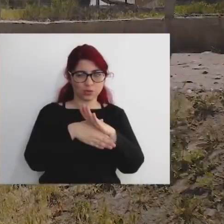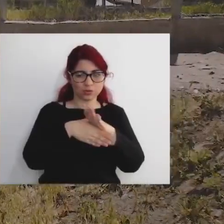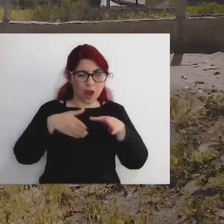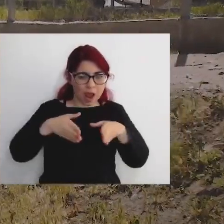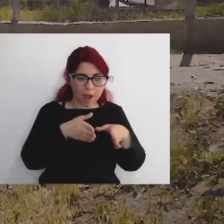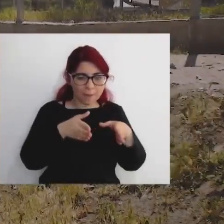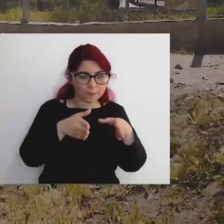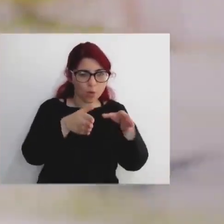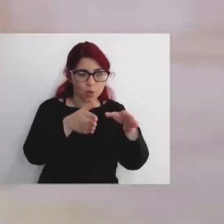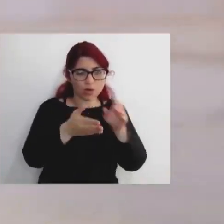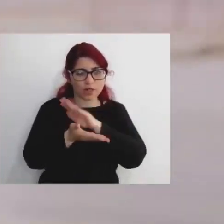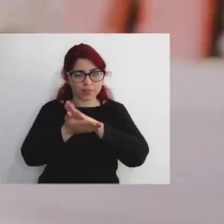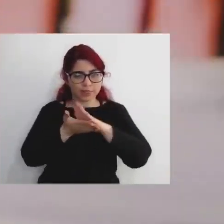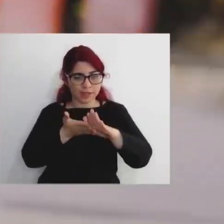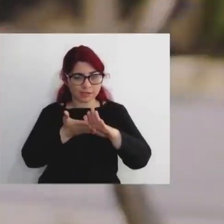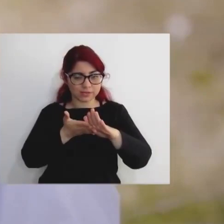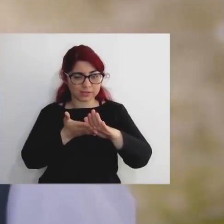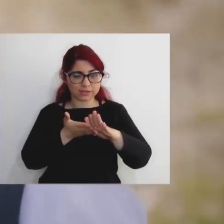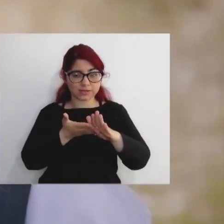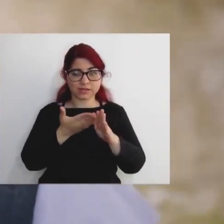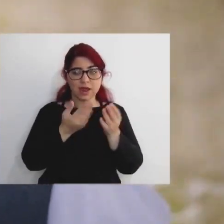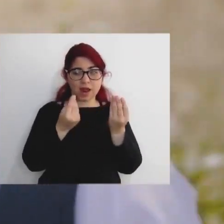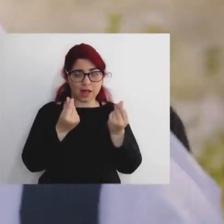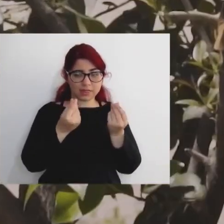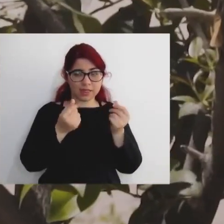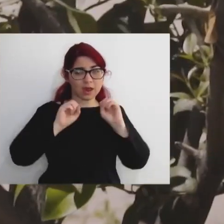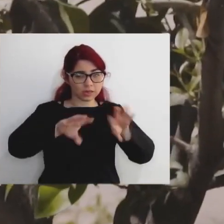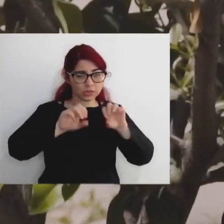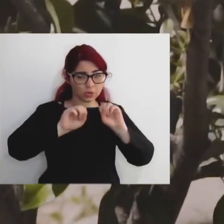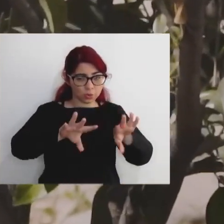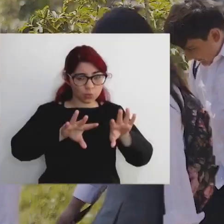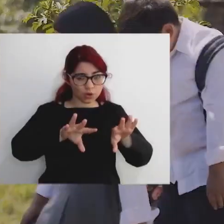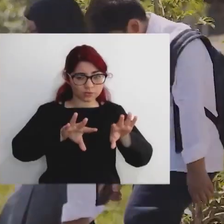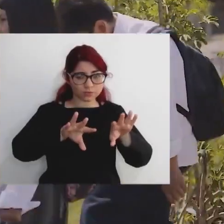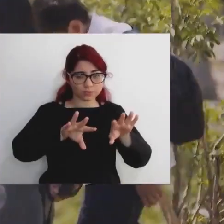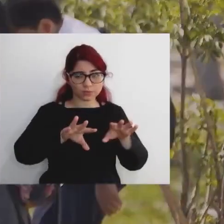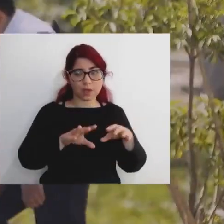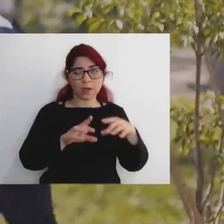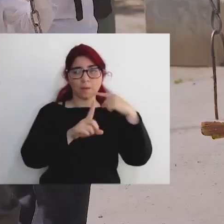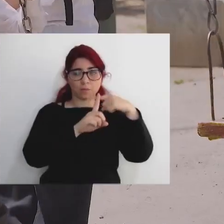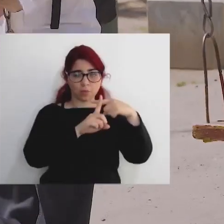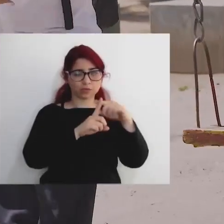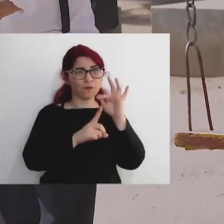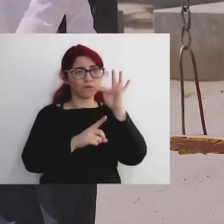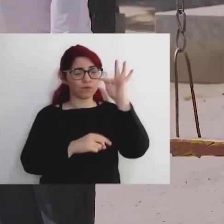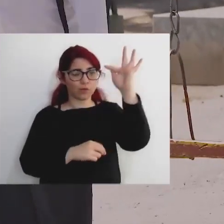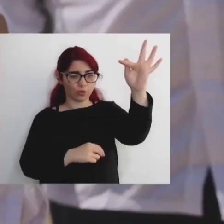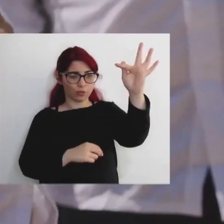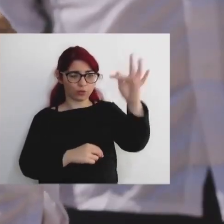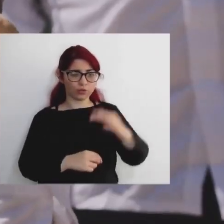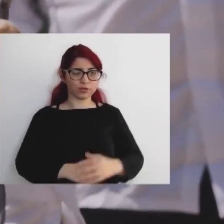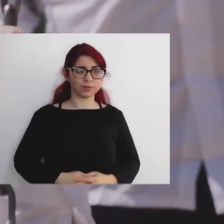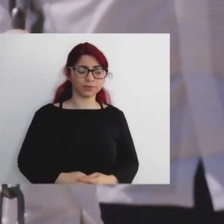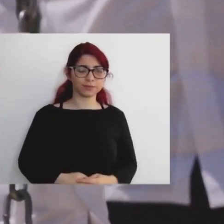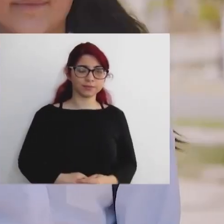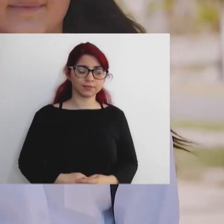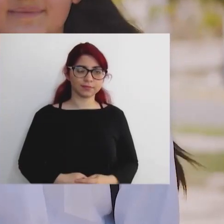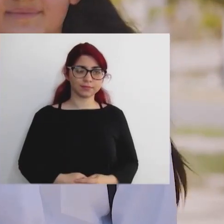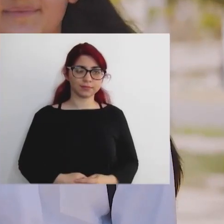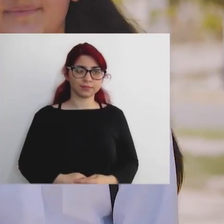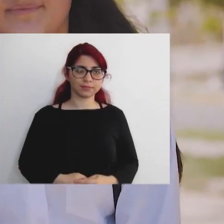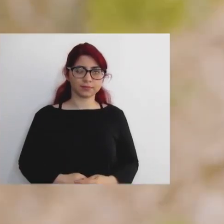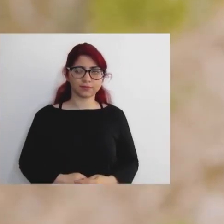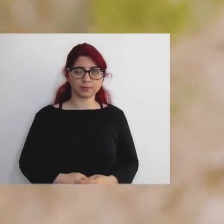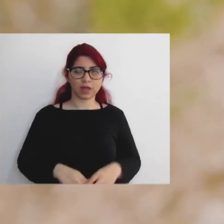de calidad y gratuita, que brinde verdaderas oportunidades y nos permita mirar el futuro con optimismo.